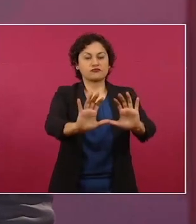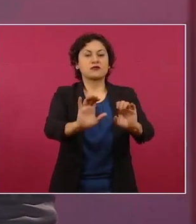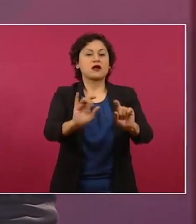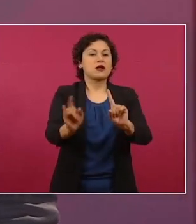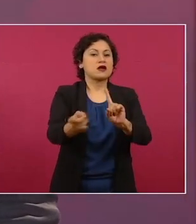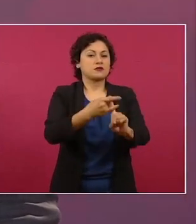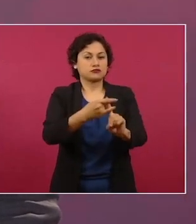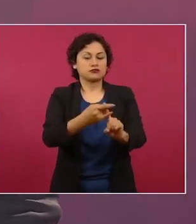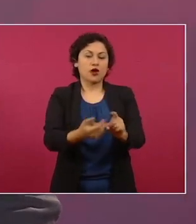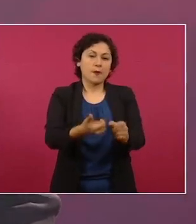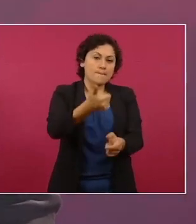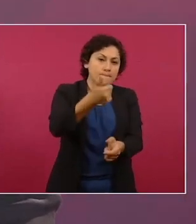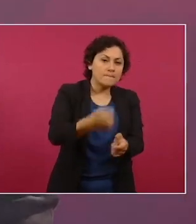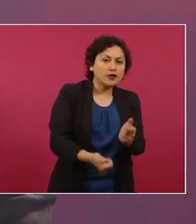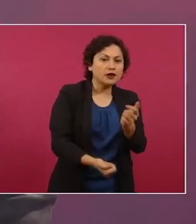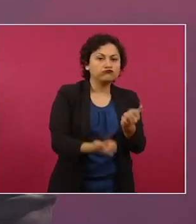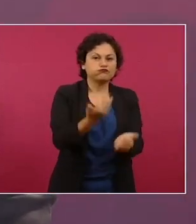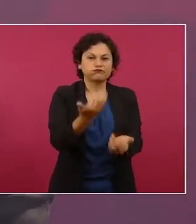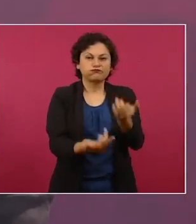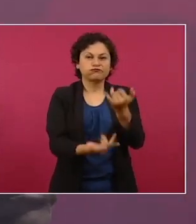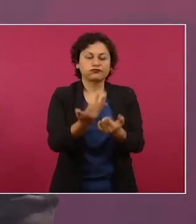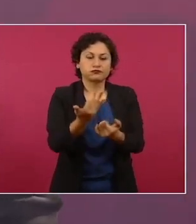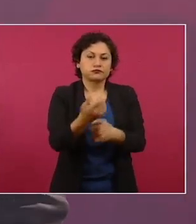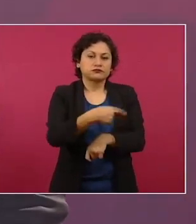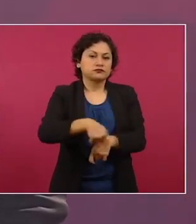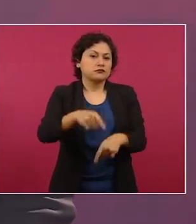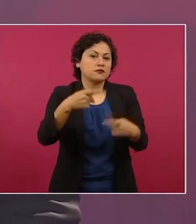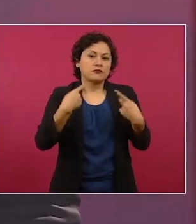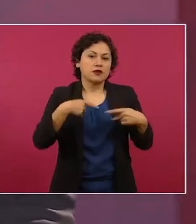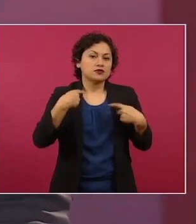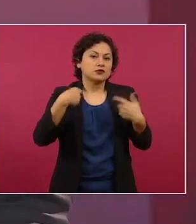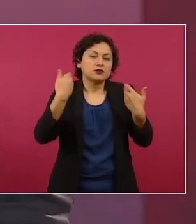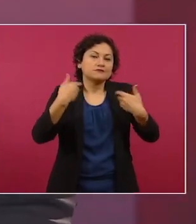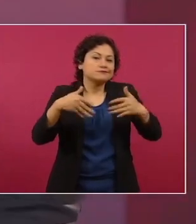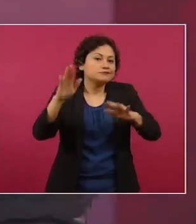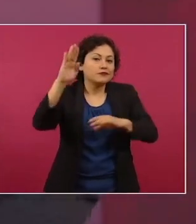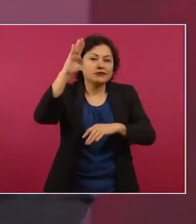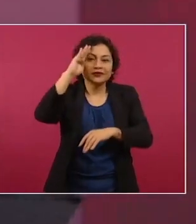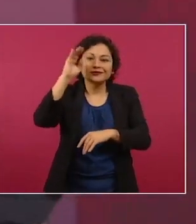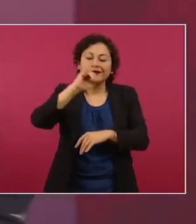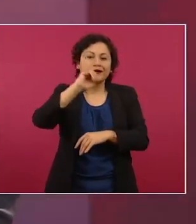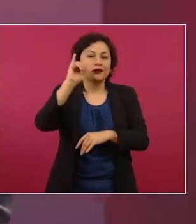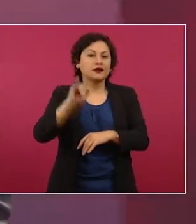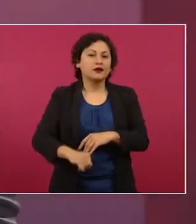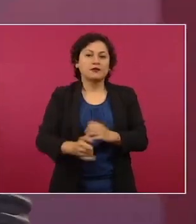y no imaginaron que esto iba a causar esta terrible